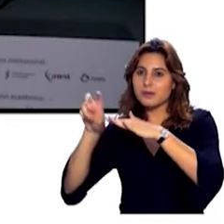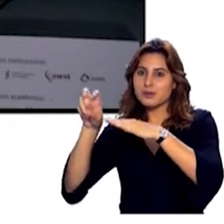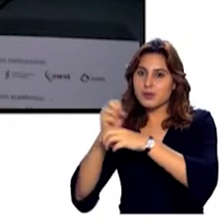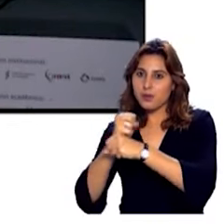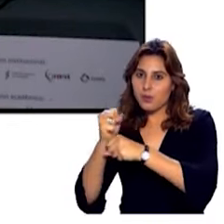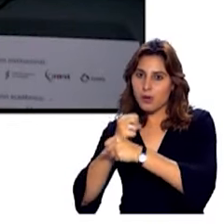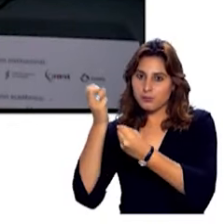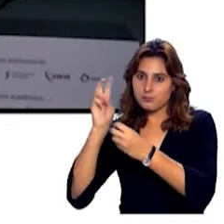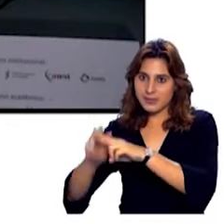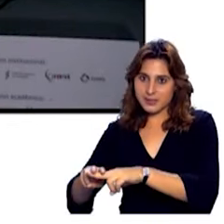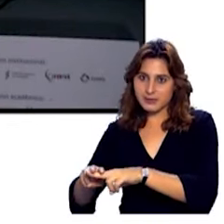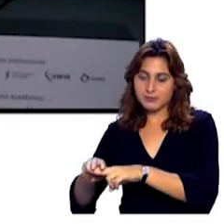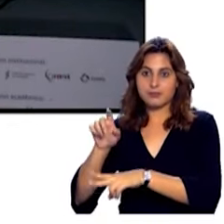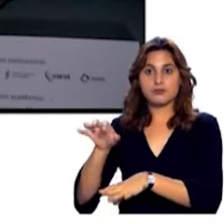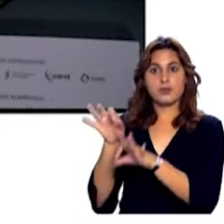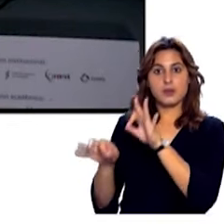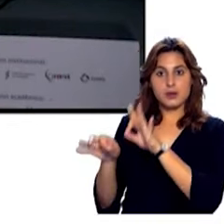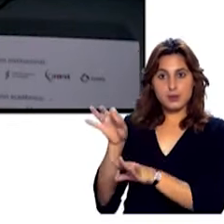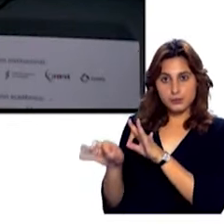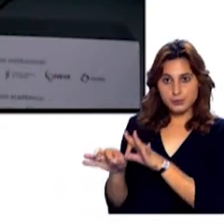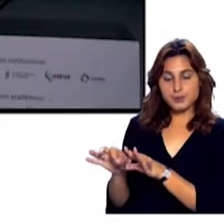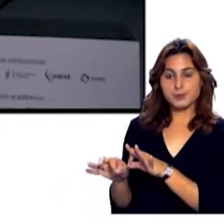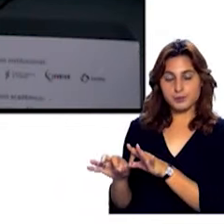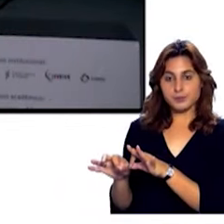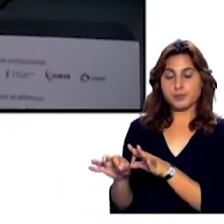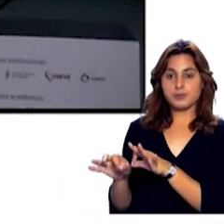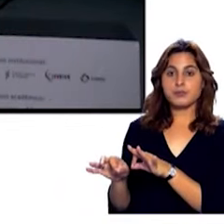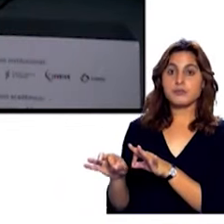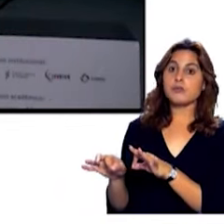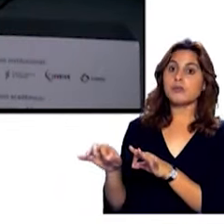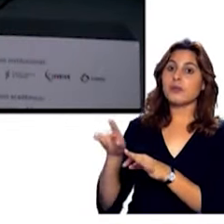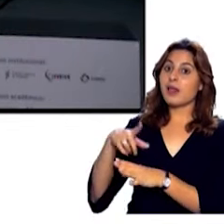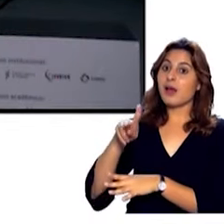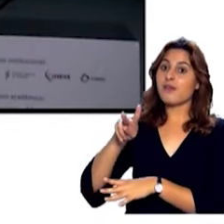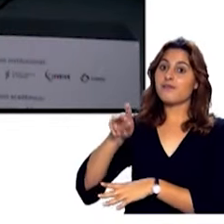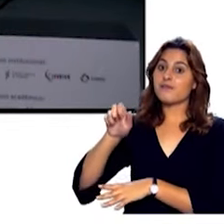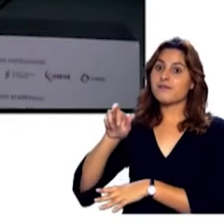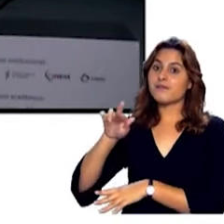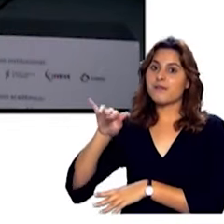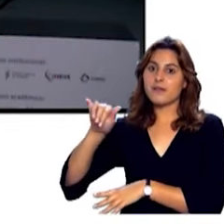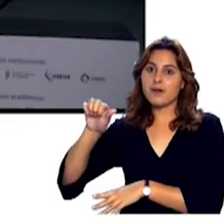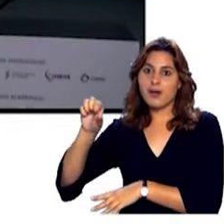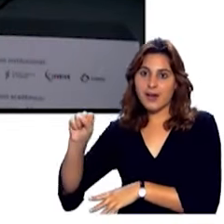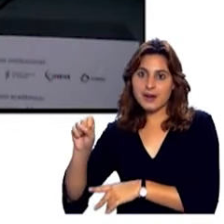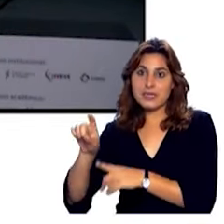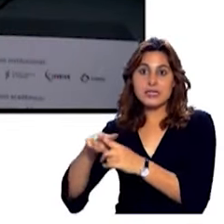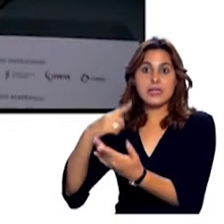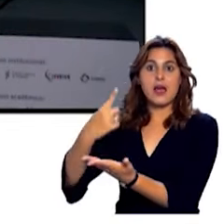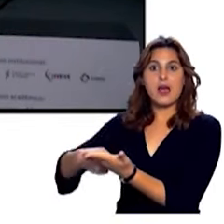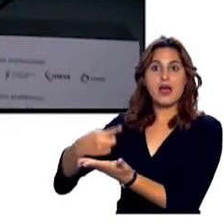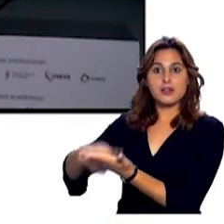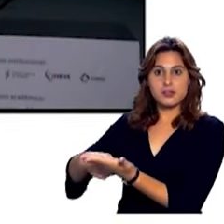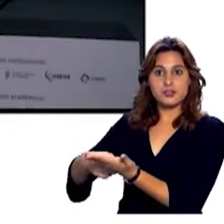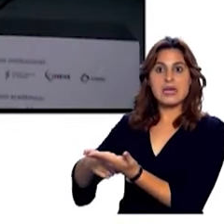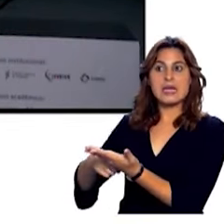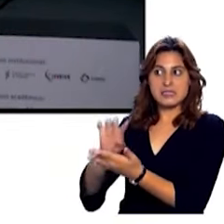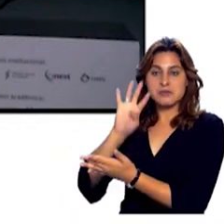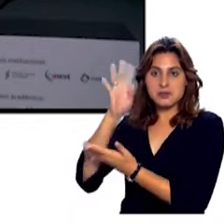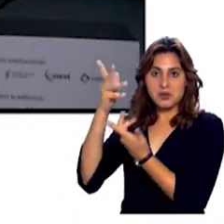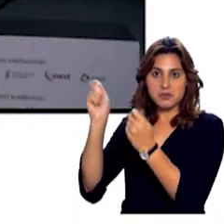el recurso de apelación lo resuelve la audiencia provincial Ahí se admite el recurso también de